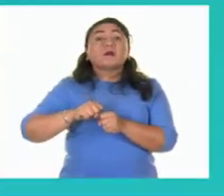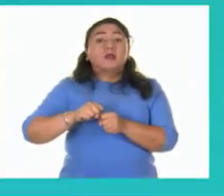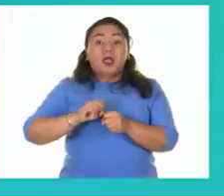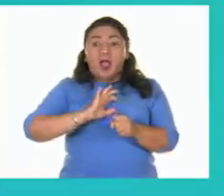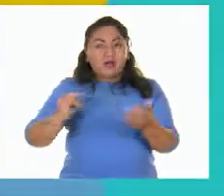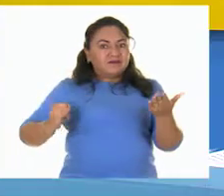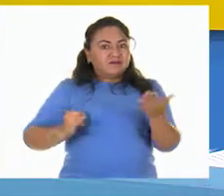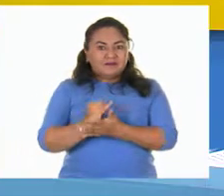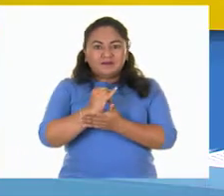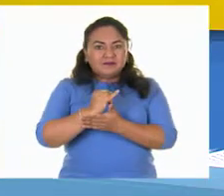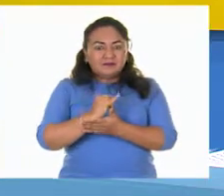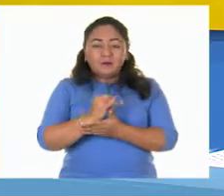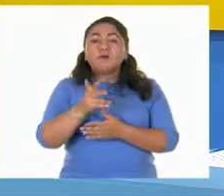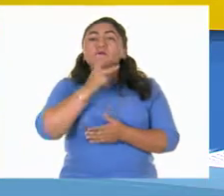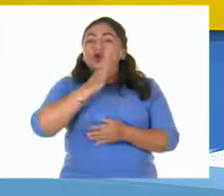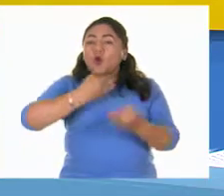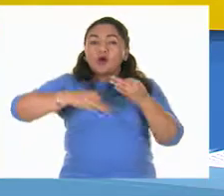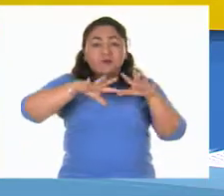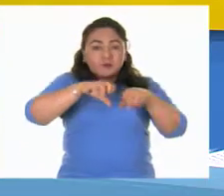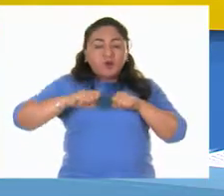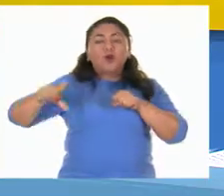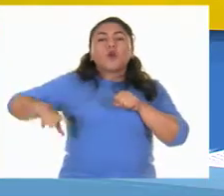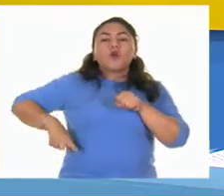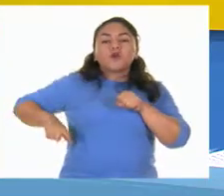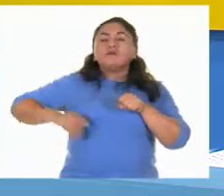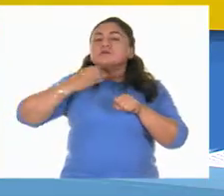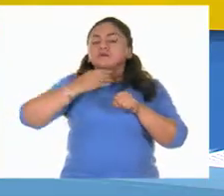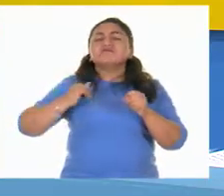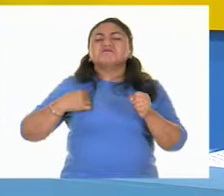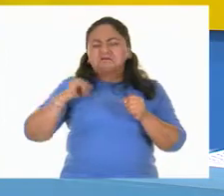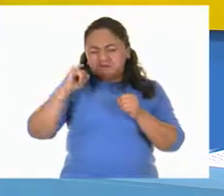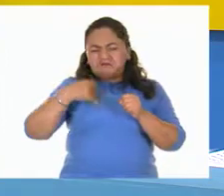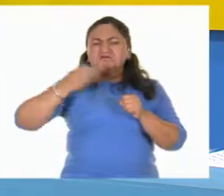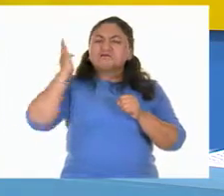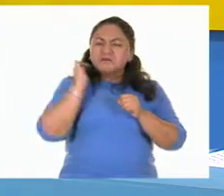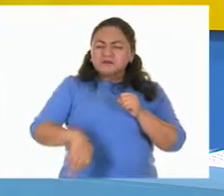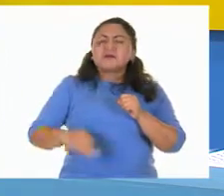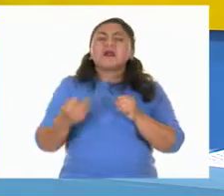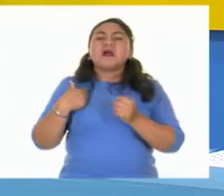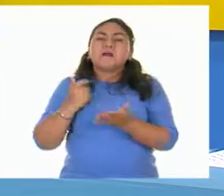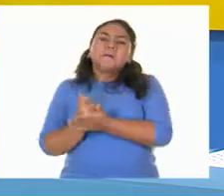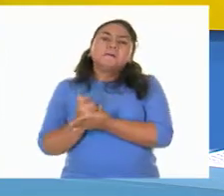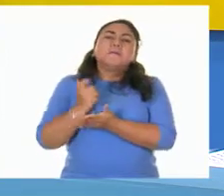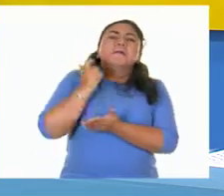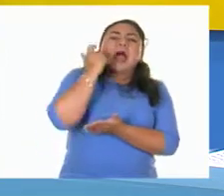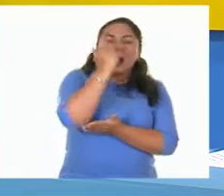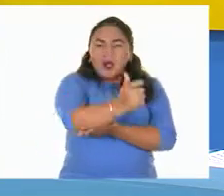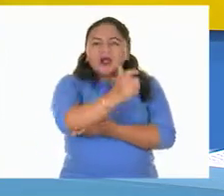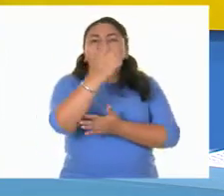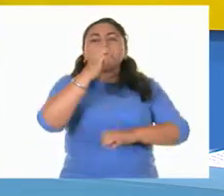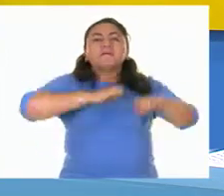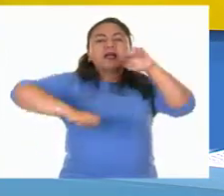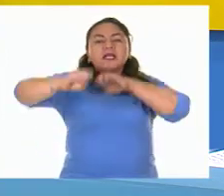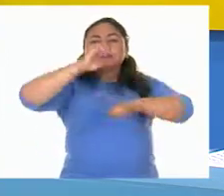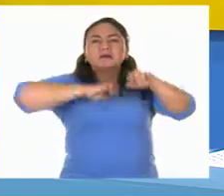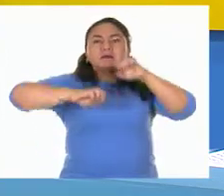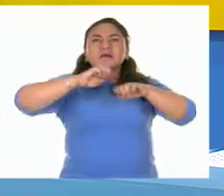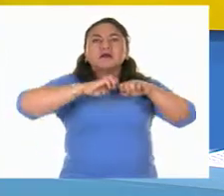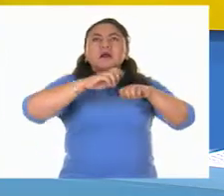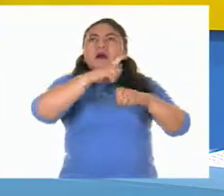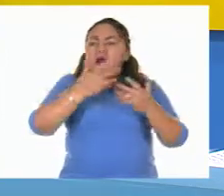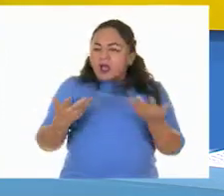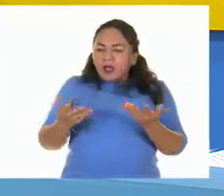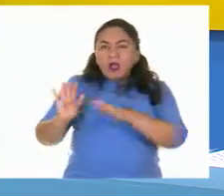total apropiación de la industria petrolera, el gobierno de Cárdenas se comprometió a pagarle una indemnización a las empresas extranjeras que